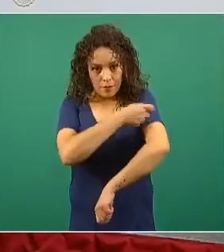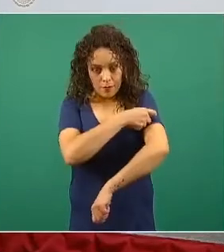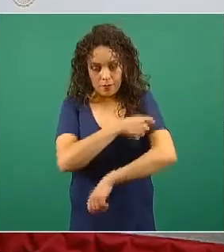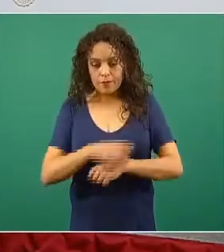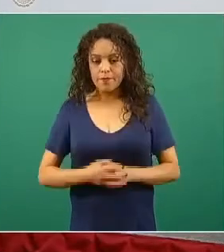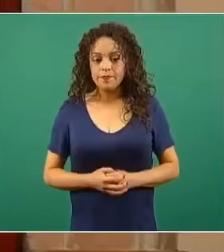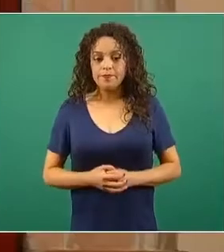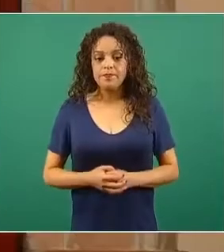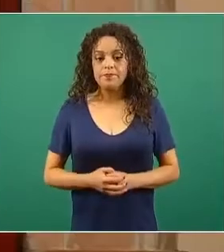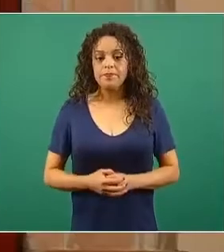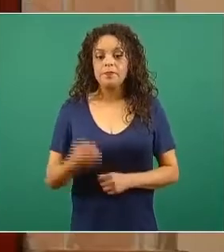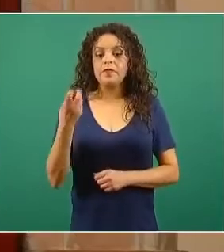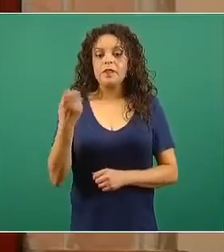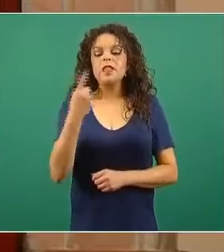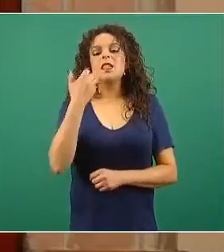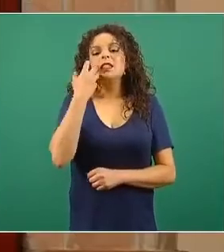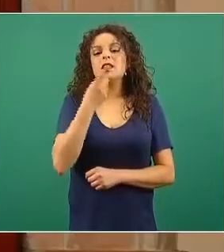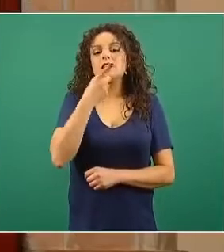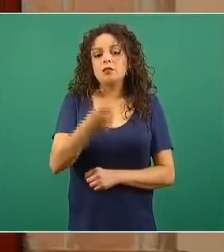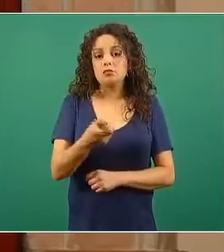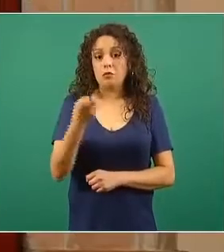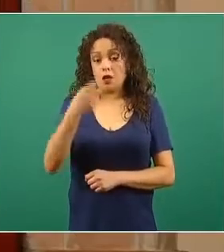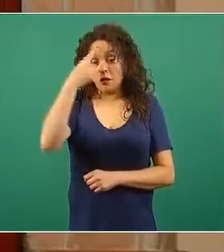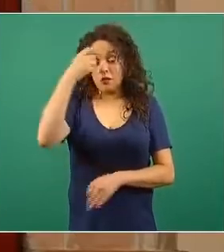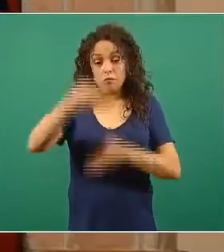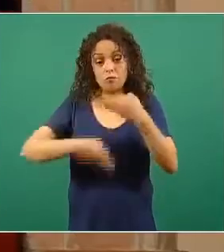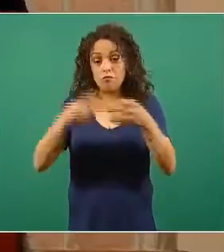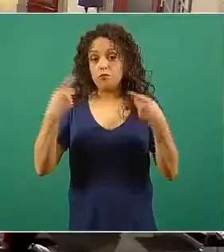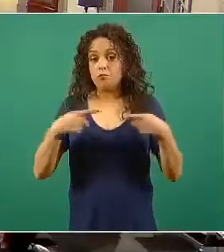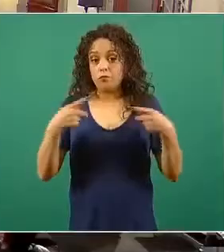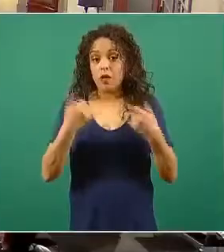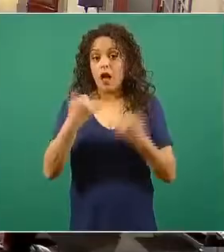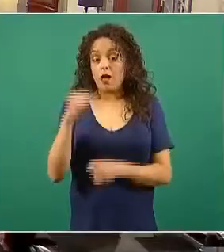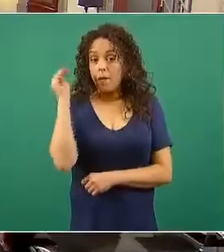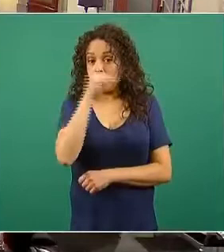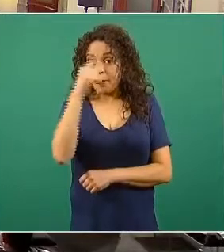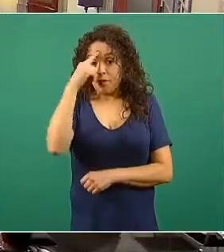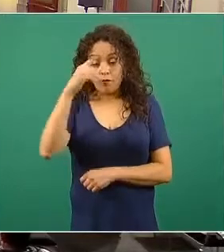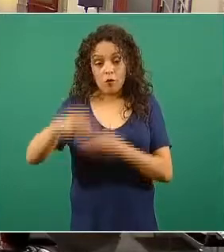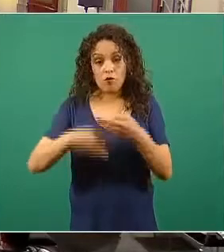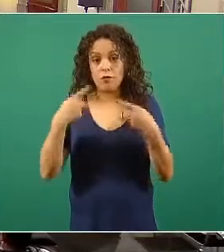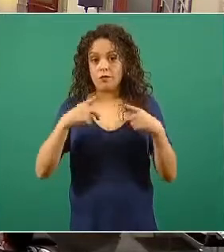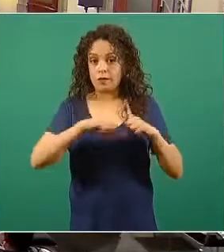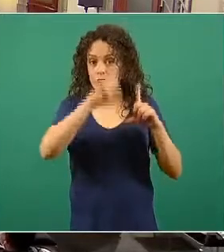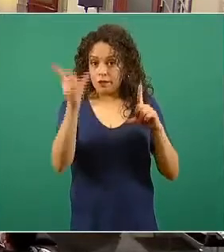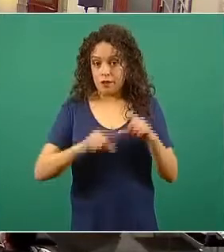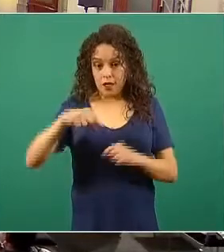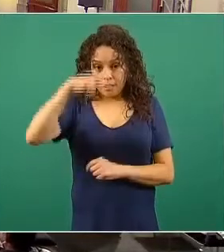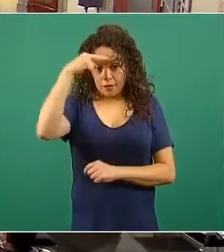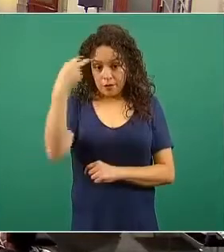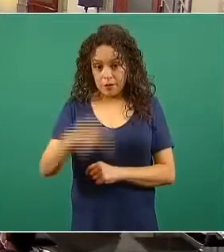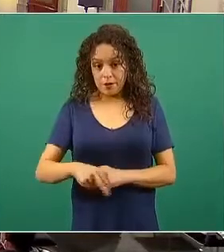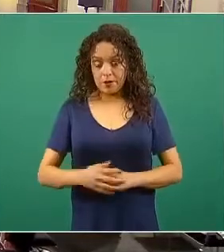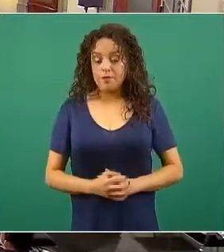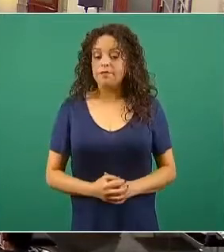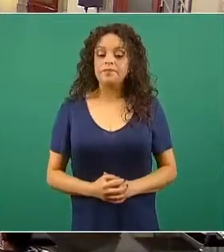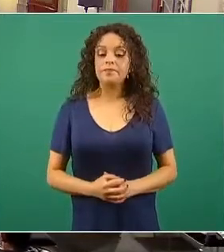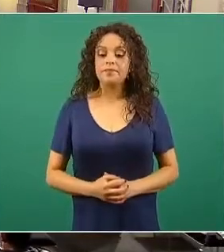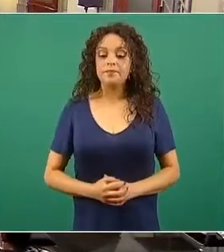que significa que la vacuna es universal y gratuita para toda la población en México. Entonces,